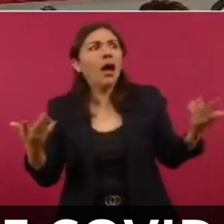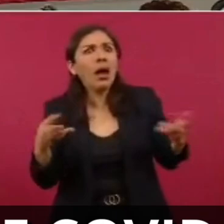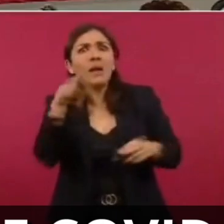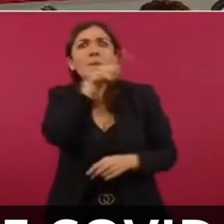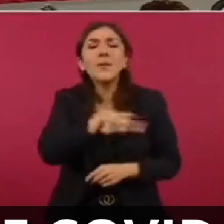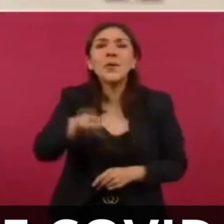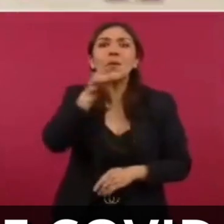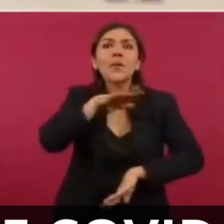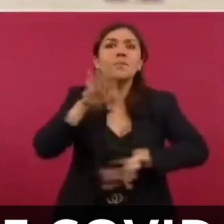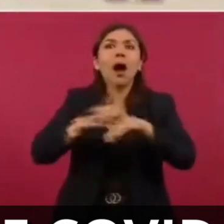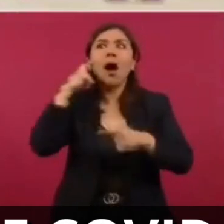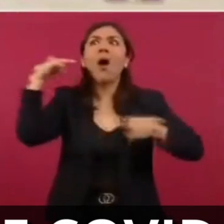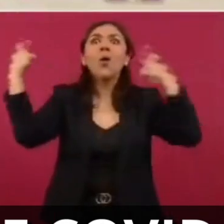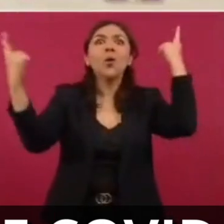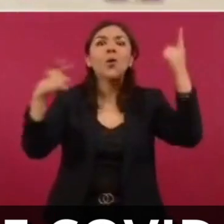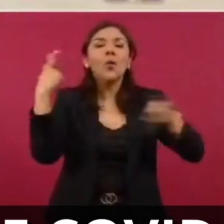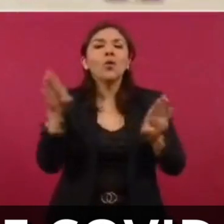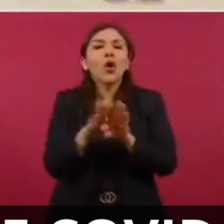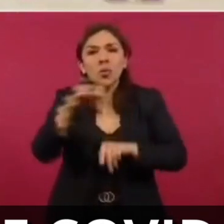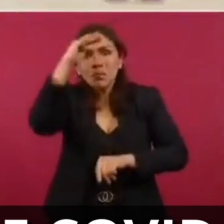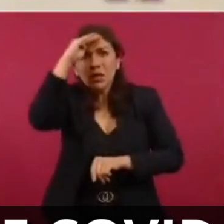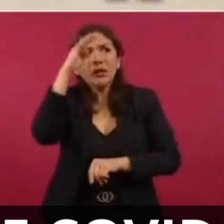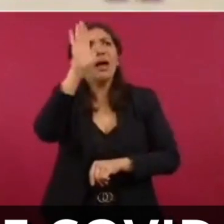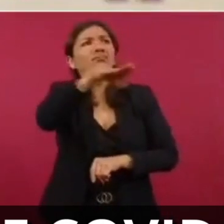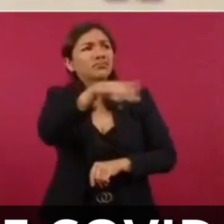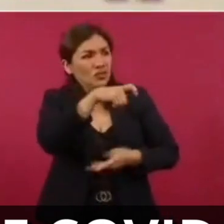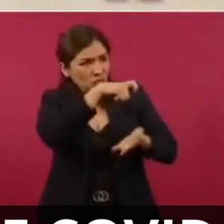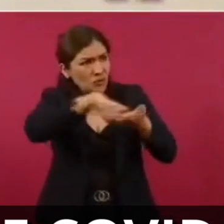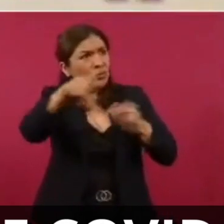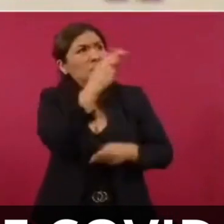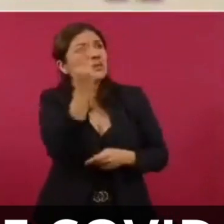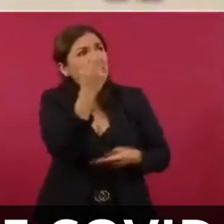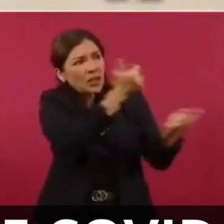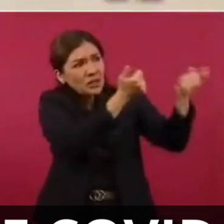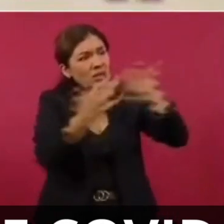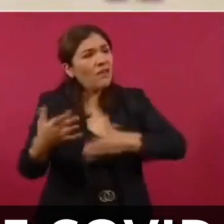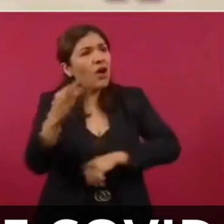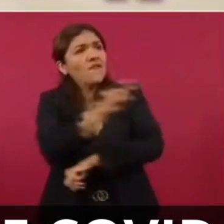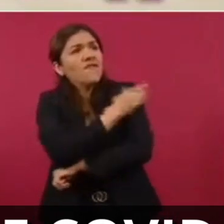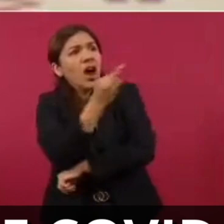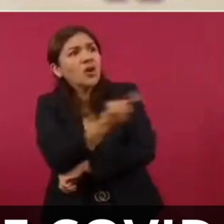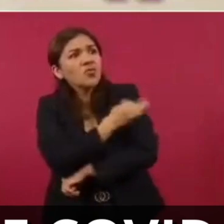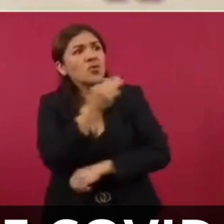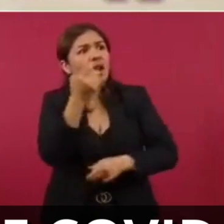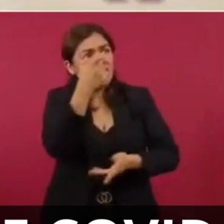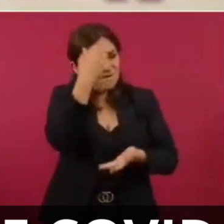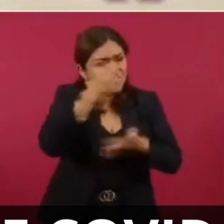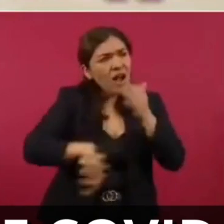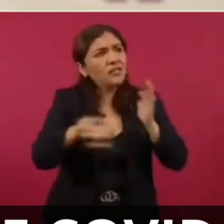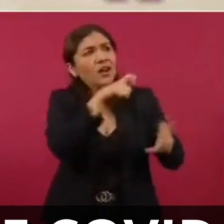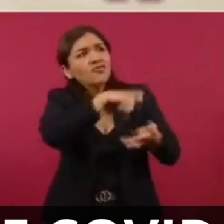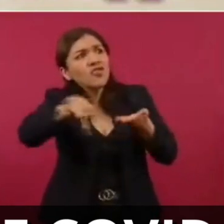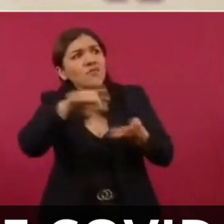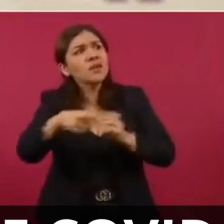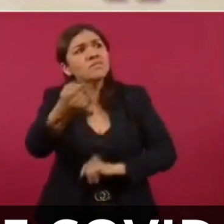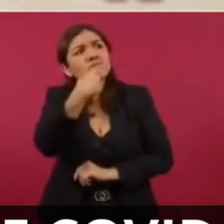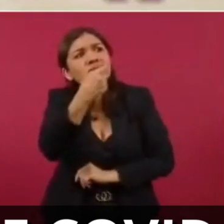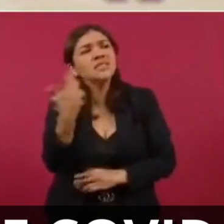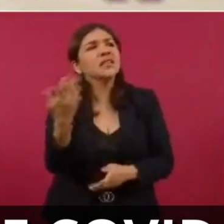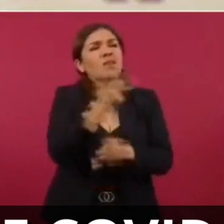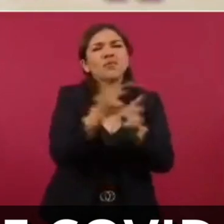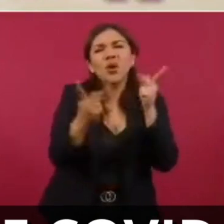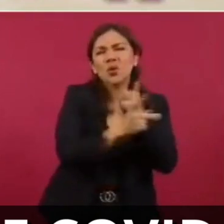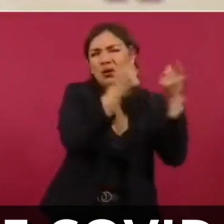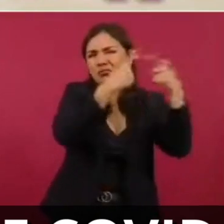para inducir compras gubernamentales de productos, quizá vacunas, quizá otros elementos,